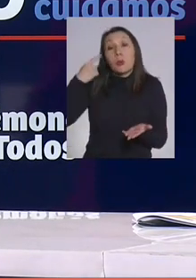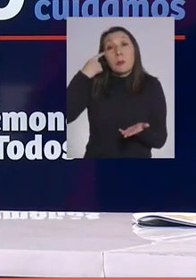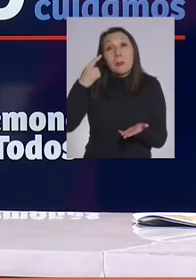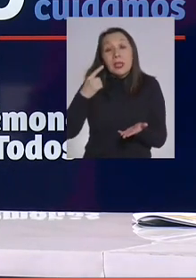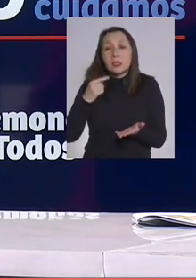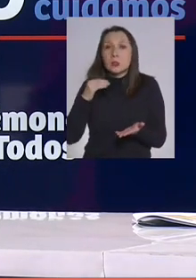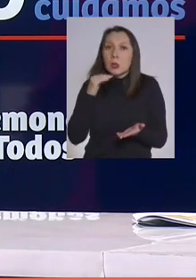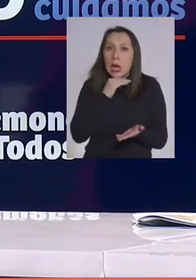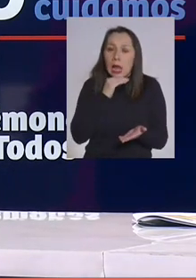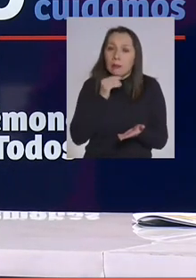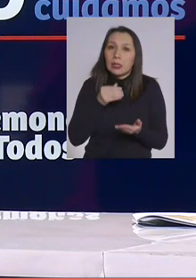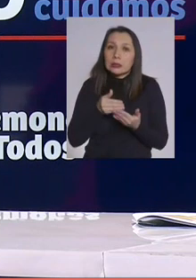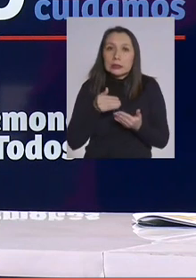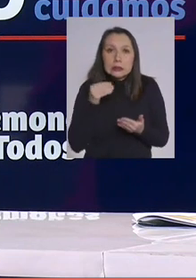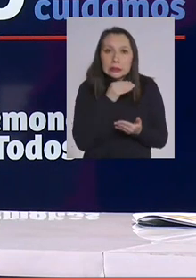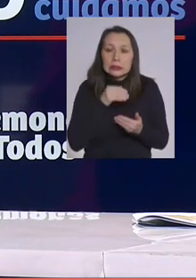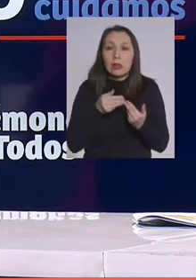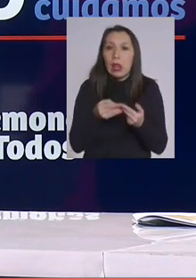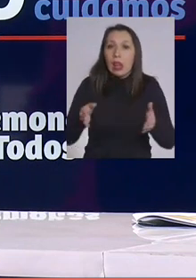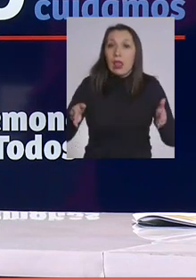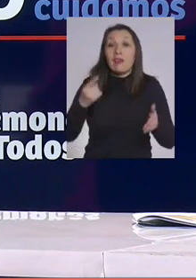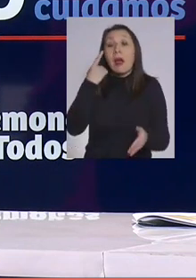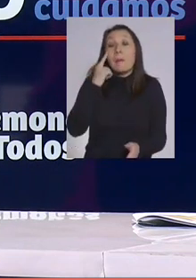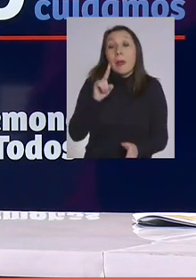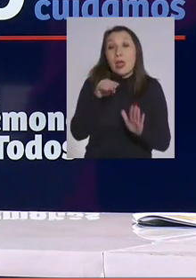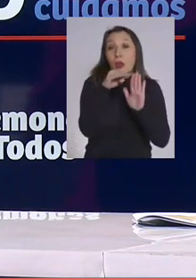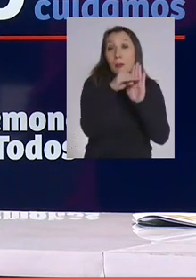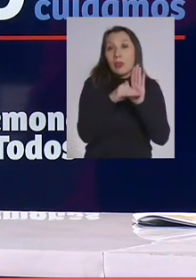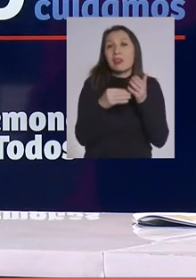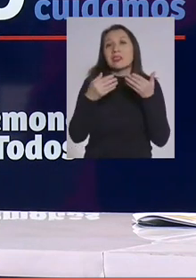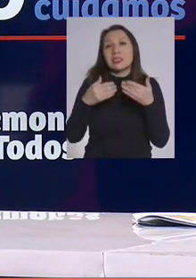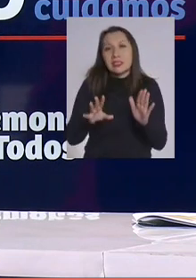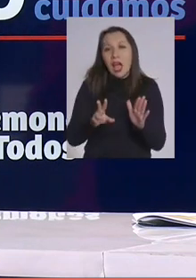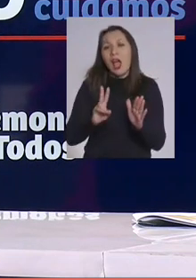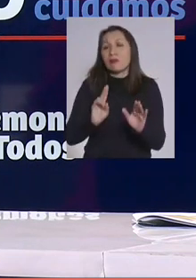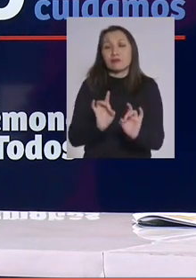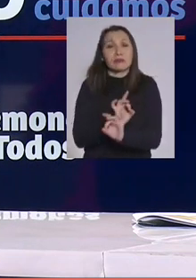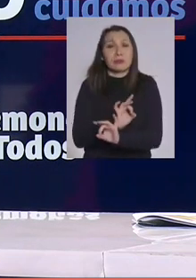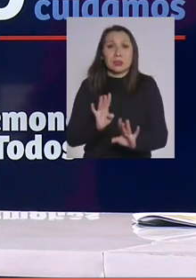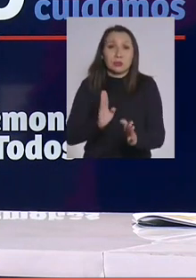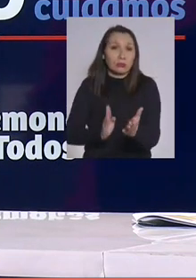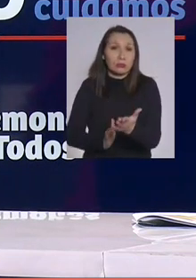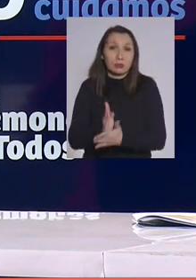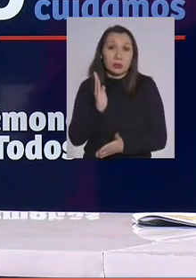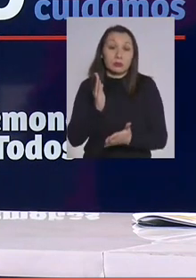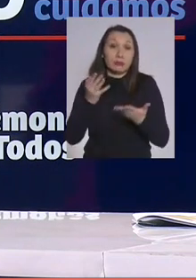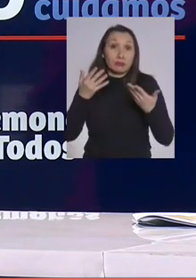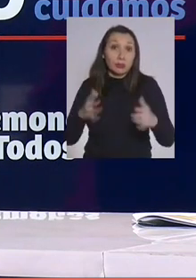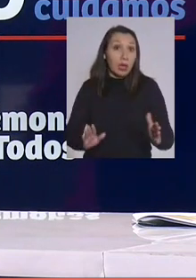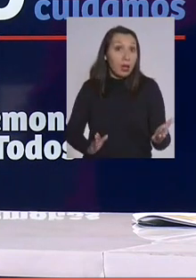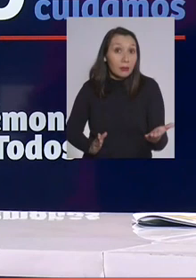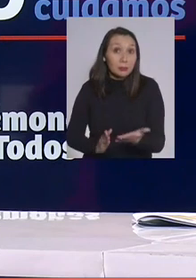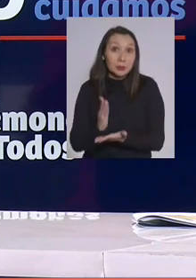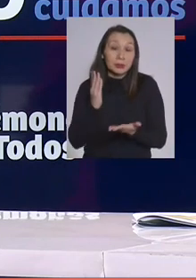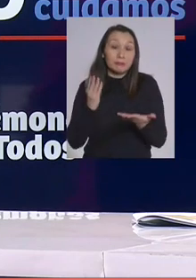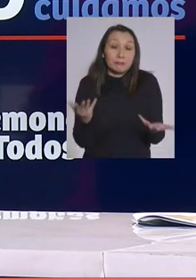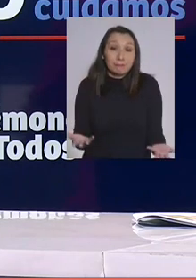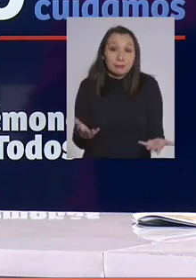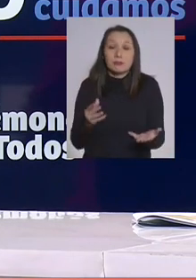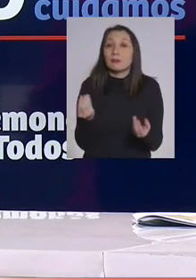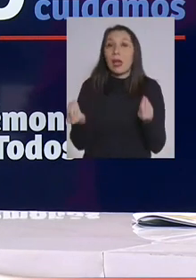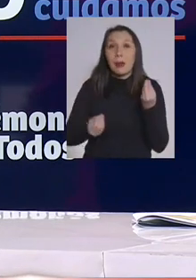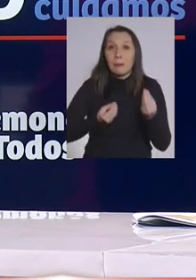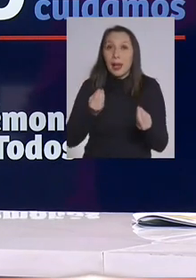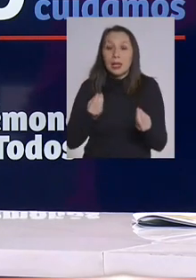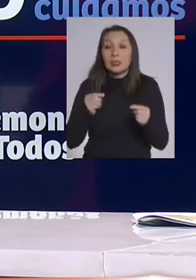que es un poco apresurado pero esta es una medida que ya es realidad al ser realidad lo que corresponde